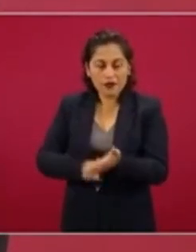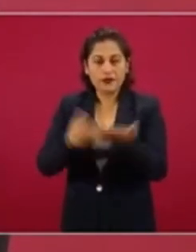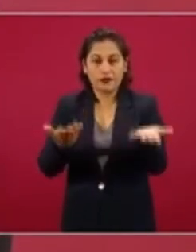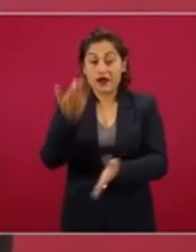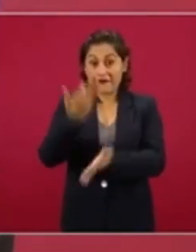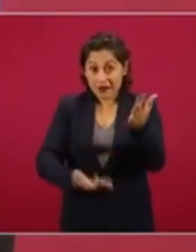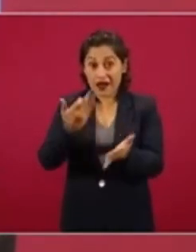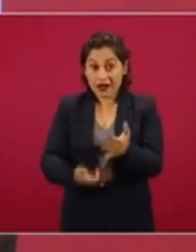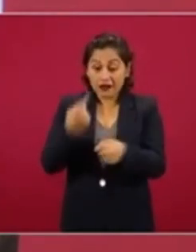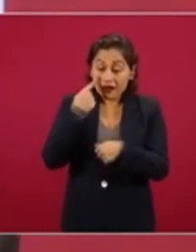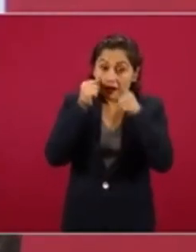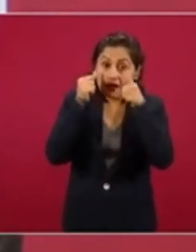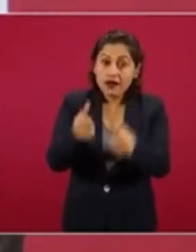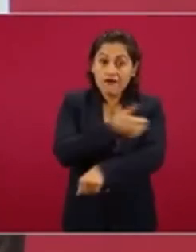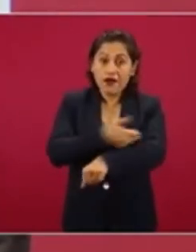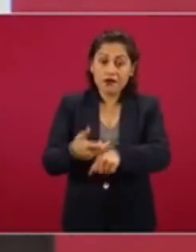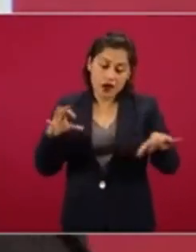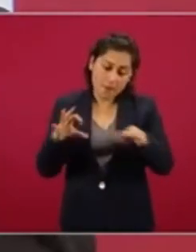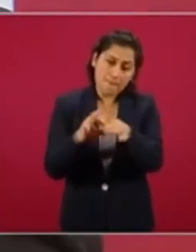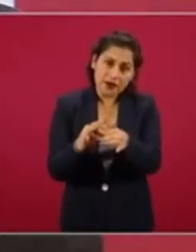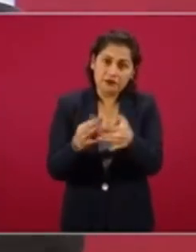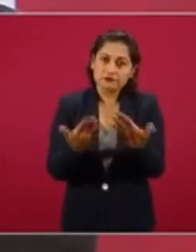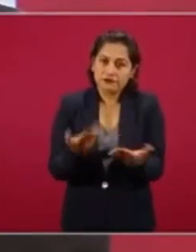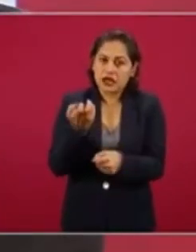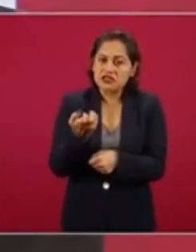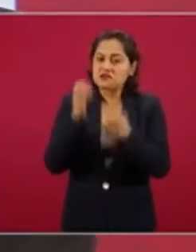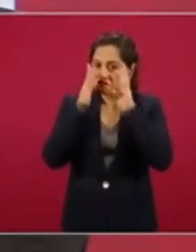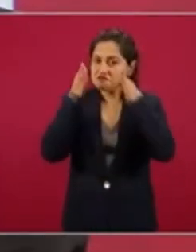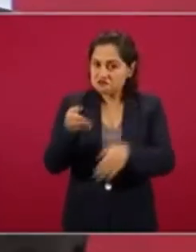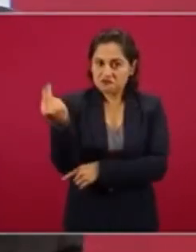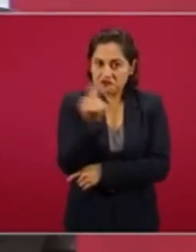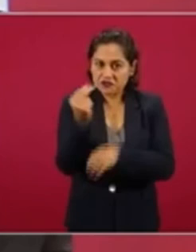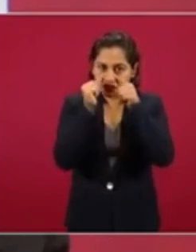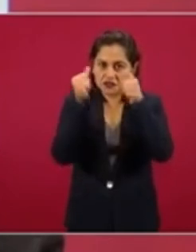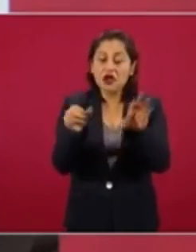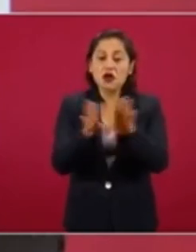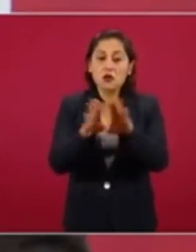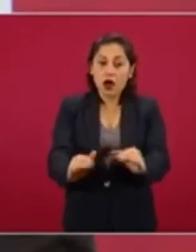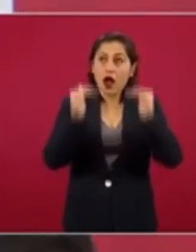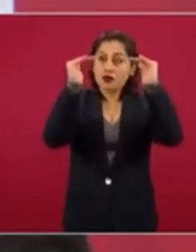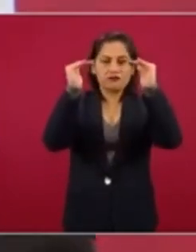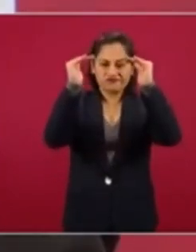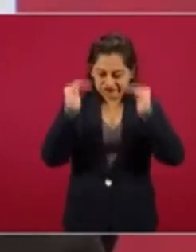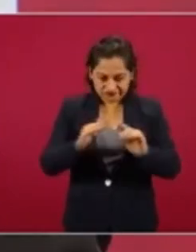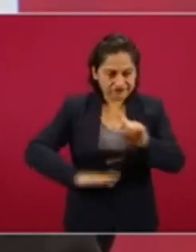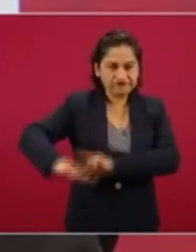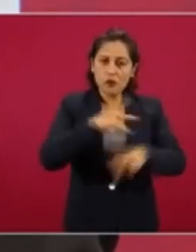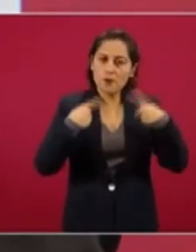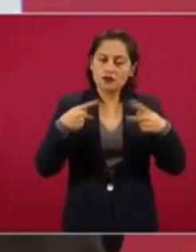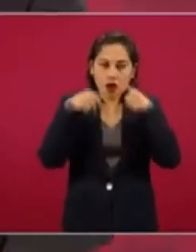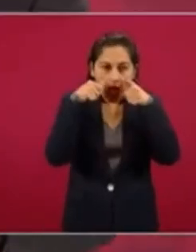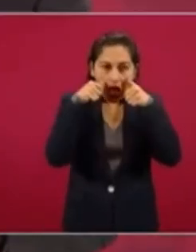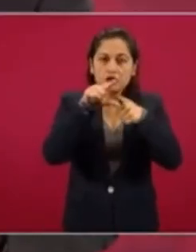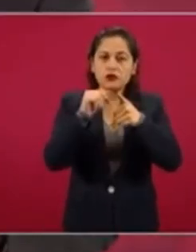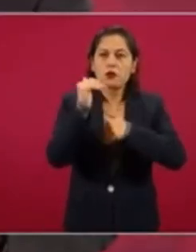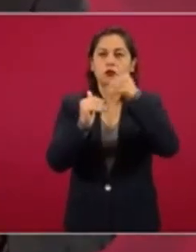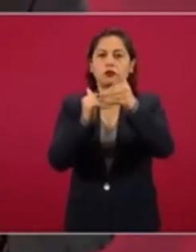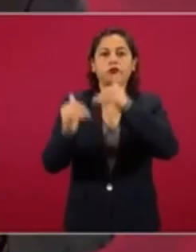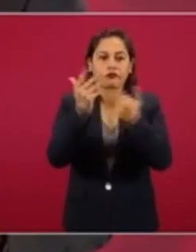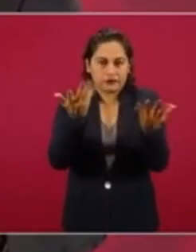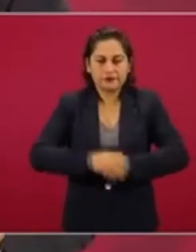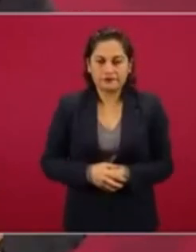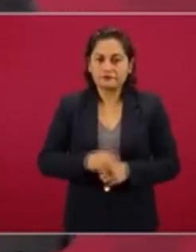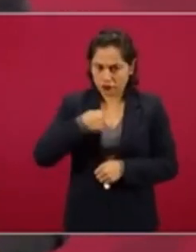la desintegración de las familias. Es un trabajo que se tiene que hacer de abajo hacia arriba. Lo estamos haciendo, pero lleva tiempo. Y lo otro, que